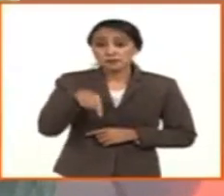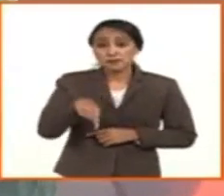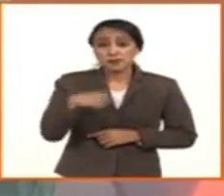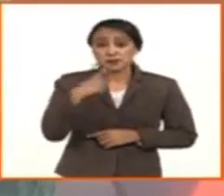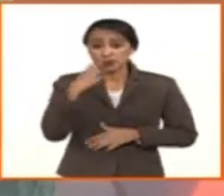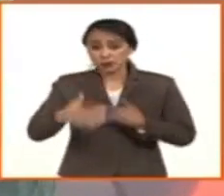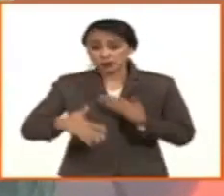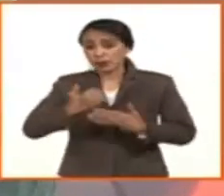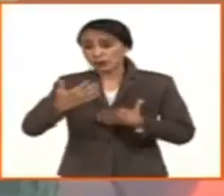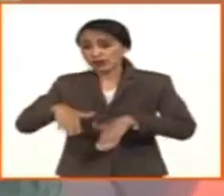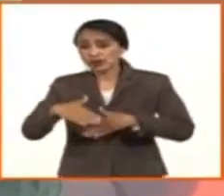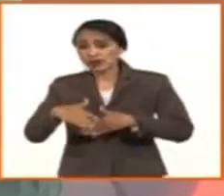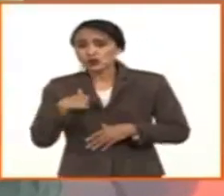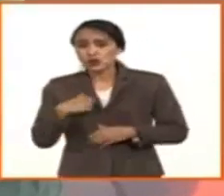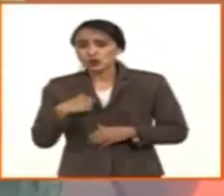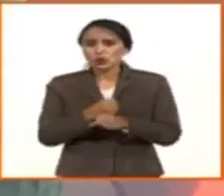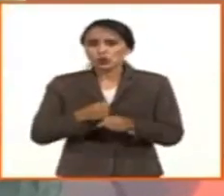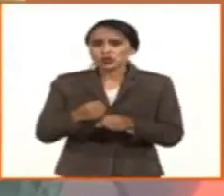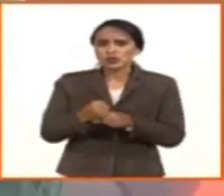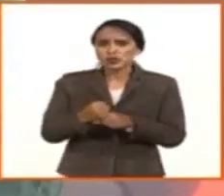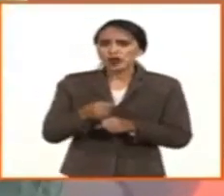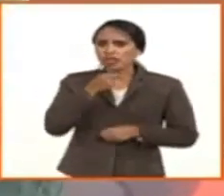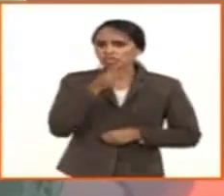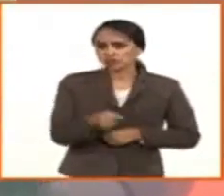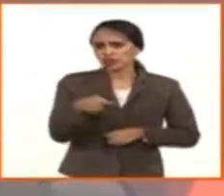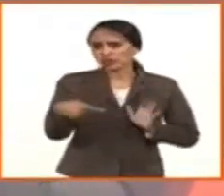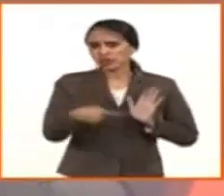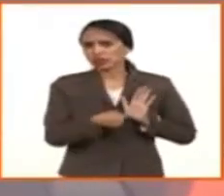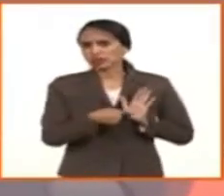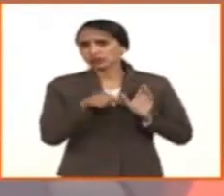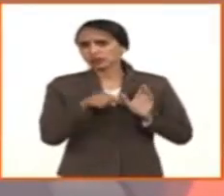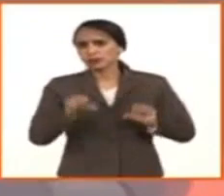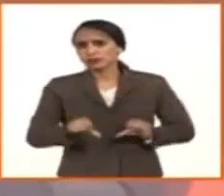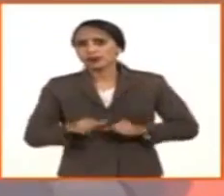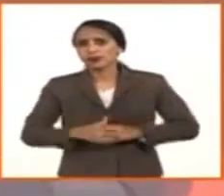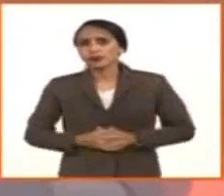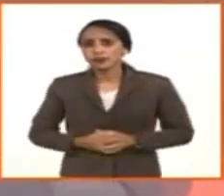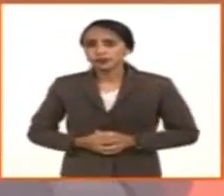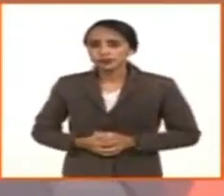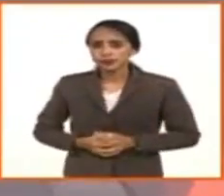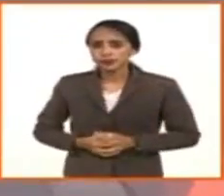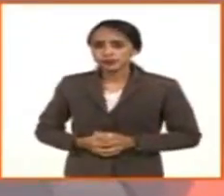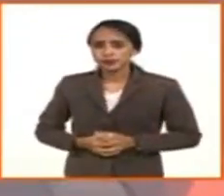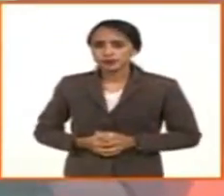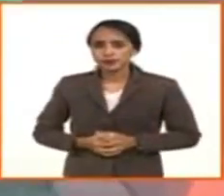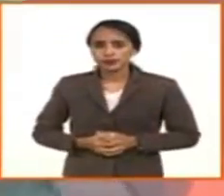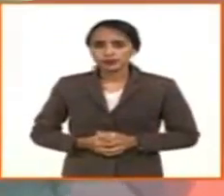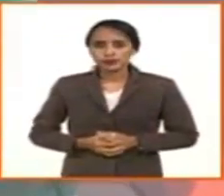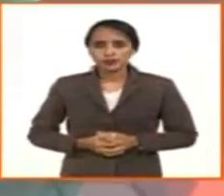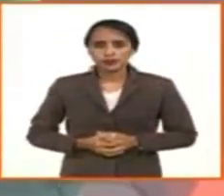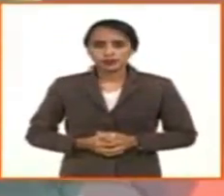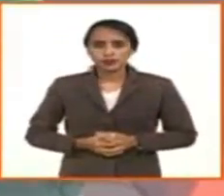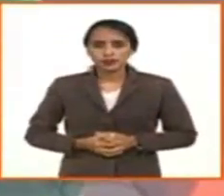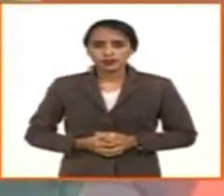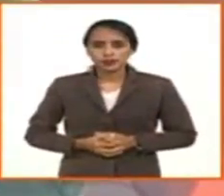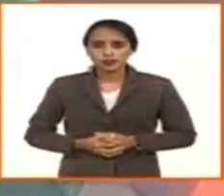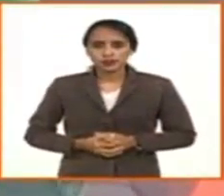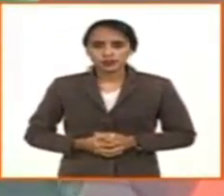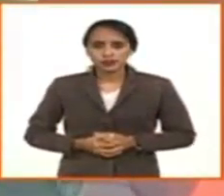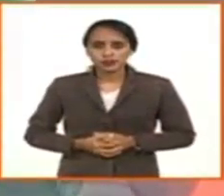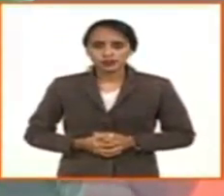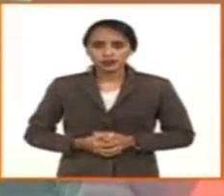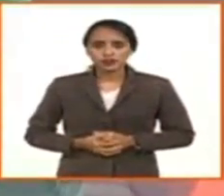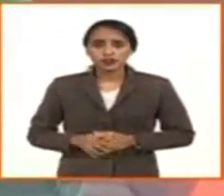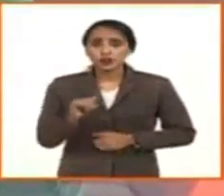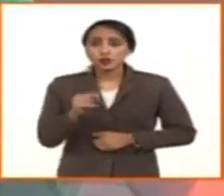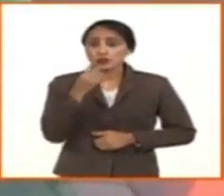las uso para denunciar eso pero también sí que no hay que mirarlo todo de un modo apocalíptico se pueden dar a conocer